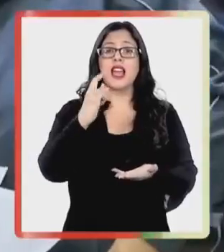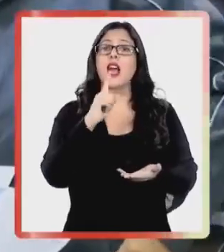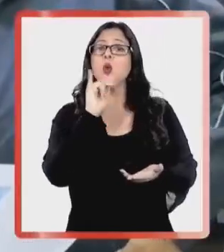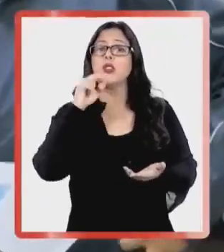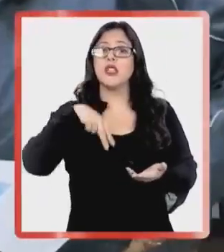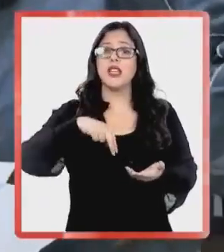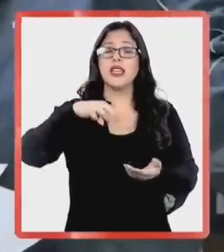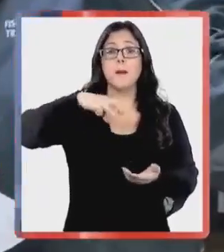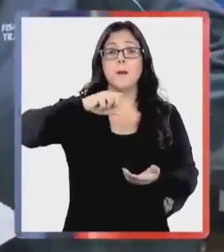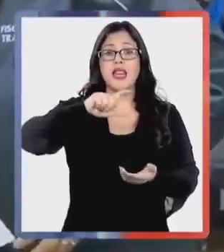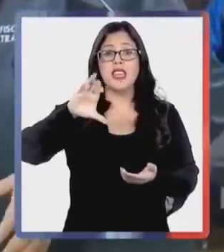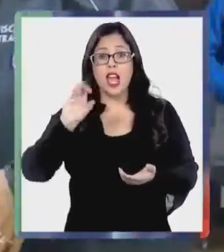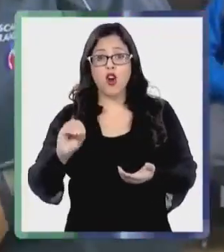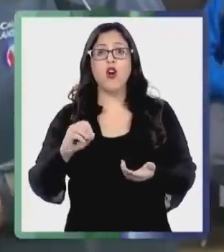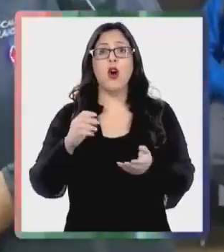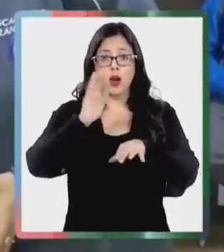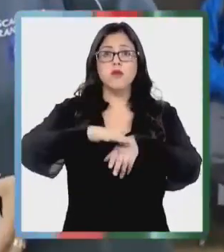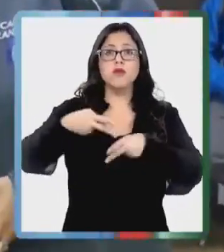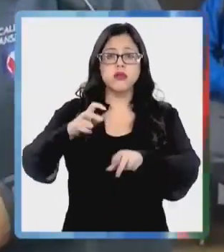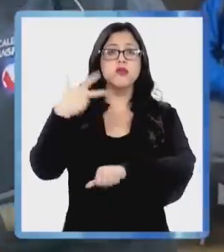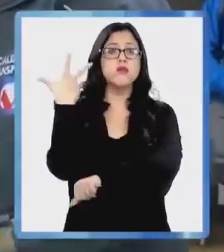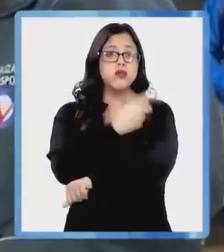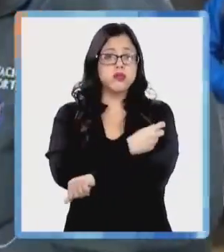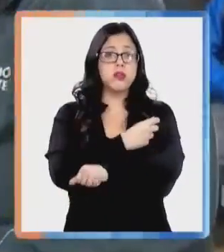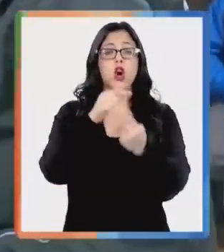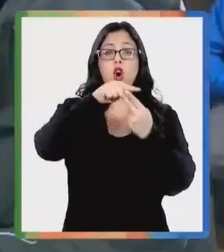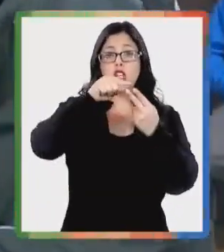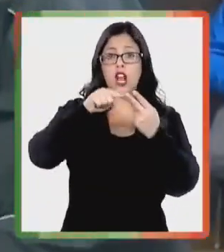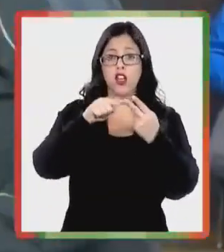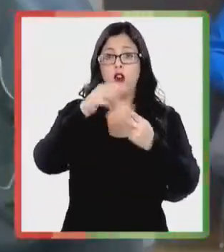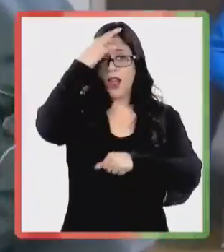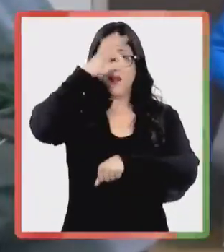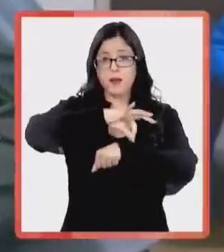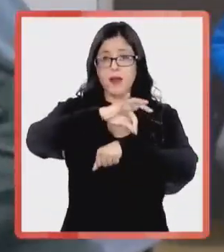disponible la vacunación contra el COVID-19 y la influenza.